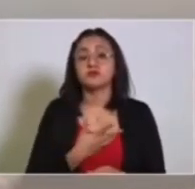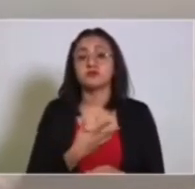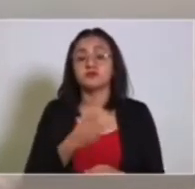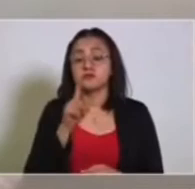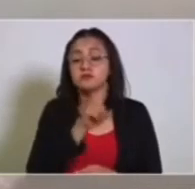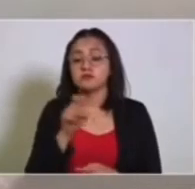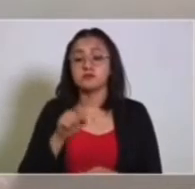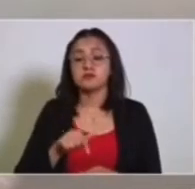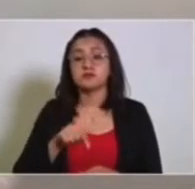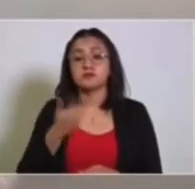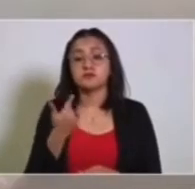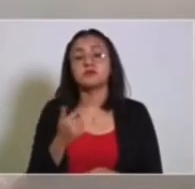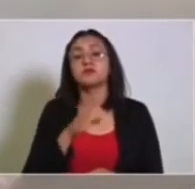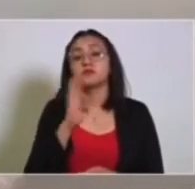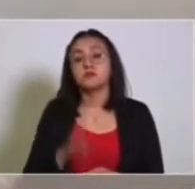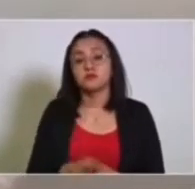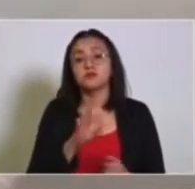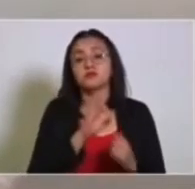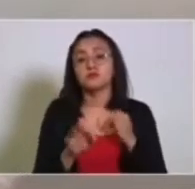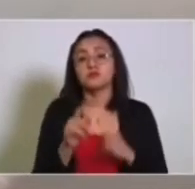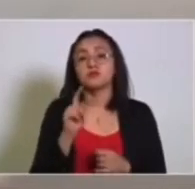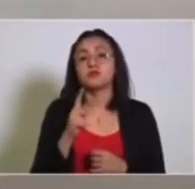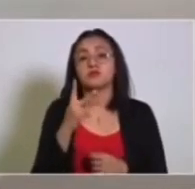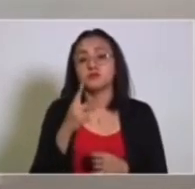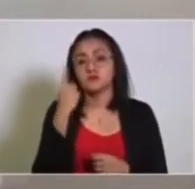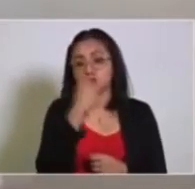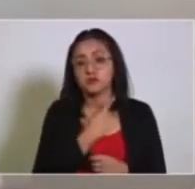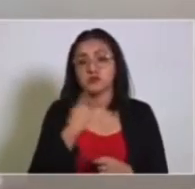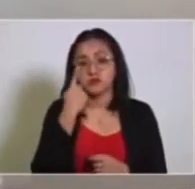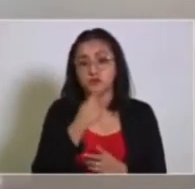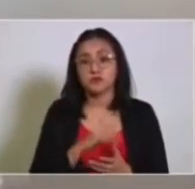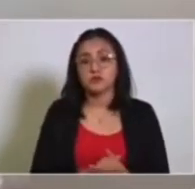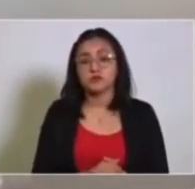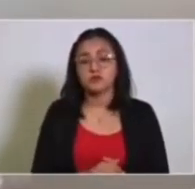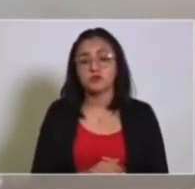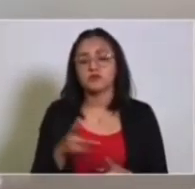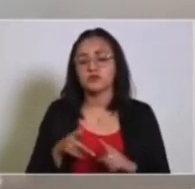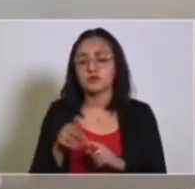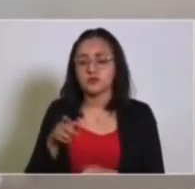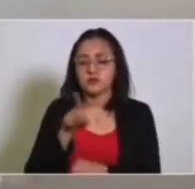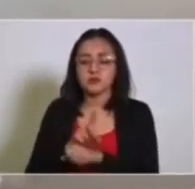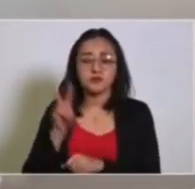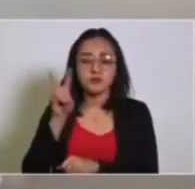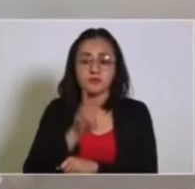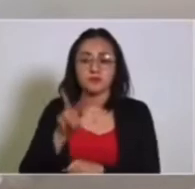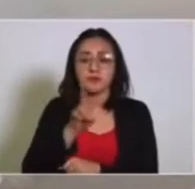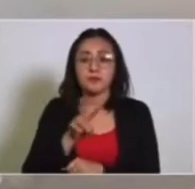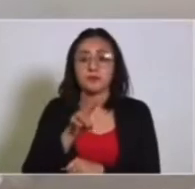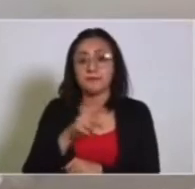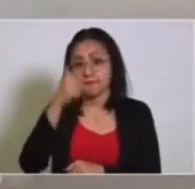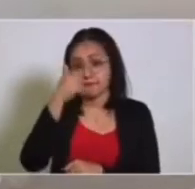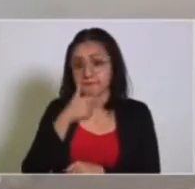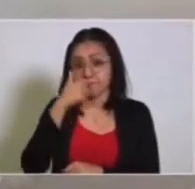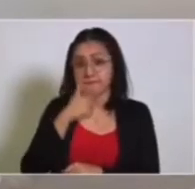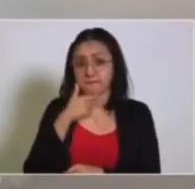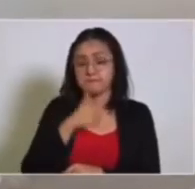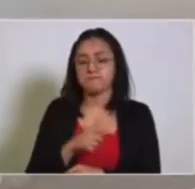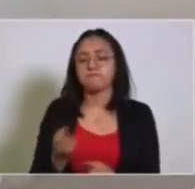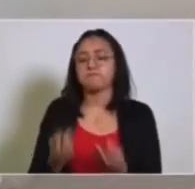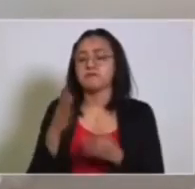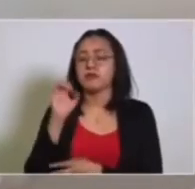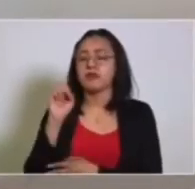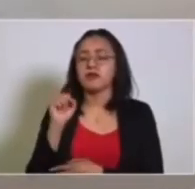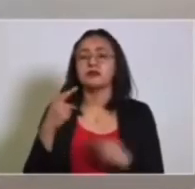112 lamentables defunciones en las últimas 72 horas a corte del viernes por la noche fueron